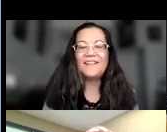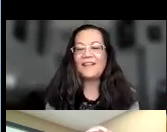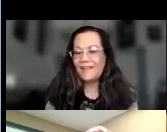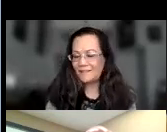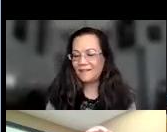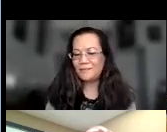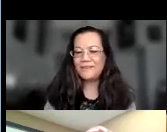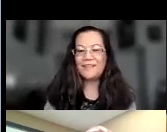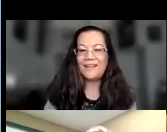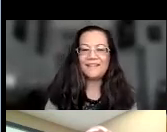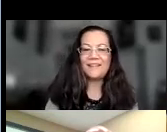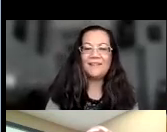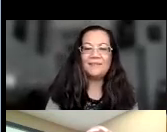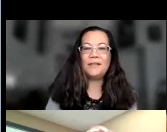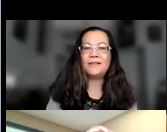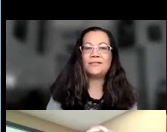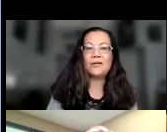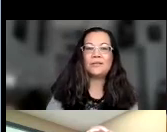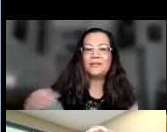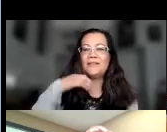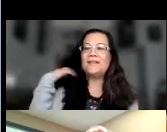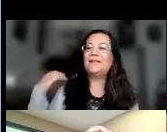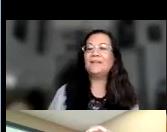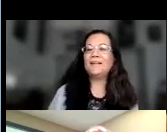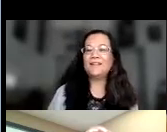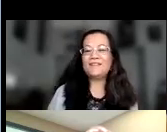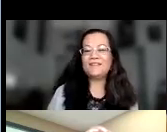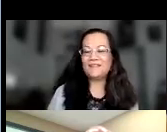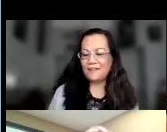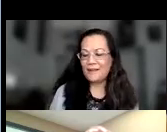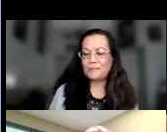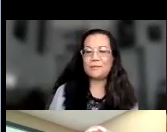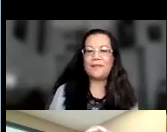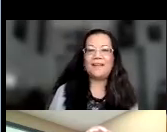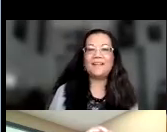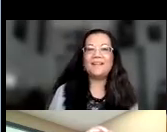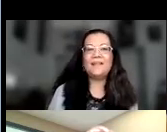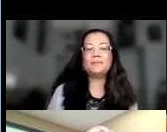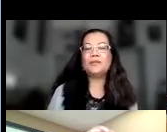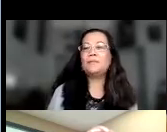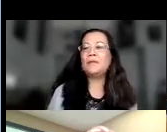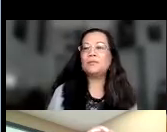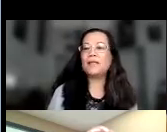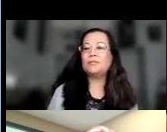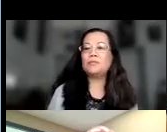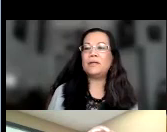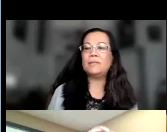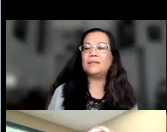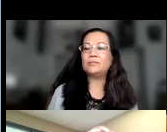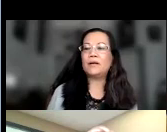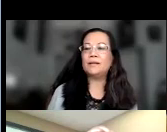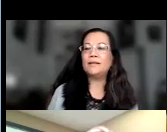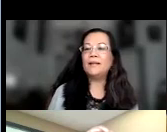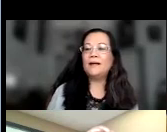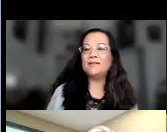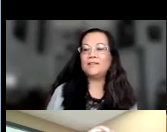All right. Thank you so much, Nancy. Muchas gracias, Nancy. To collaborate. Nosotros esperamos colaborar